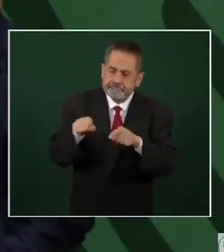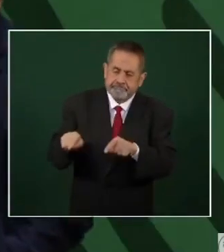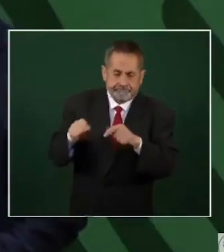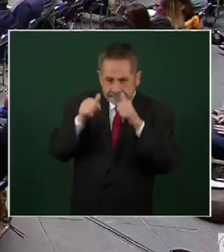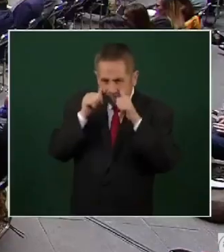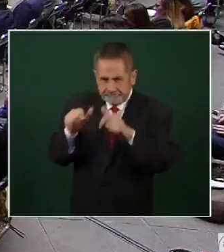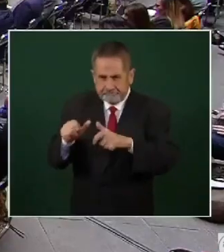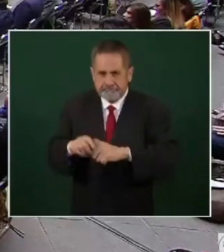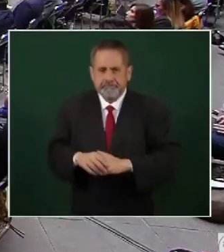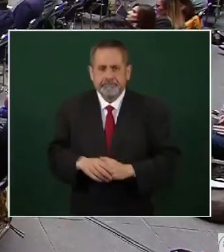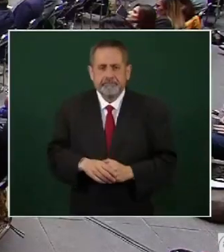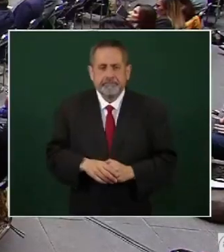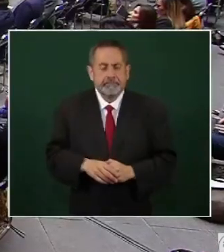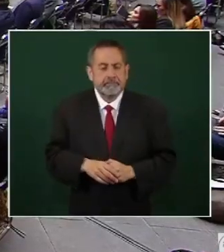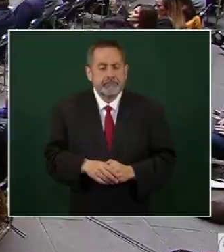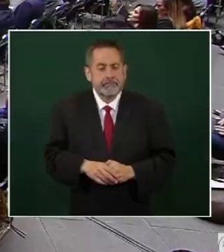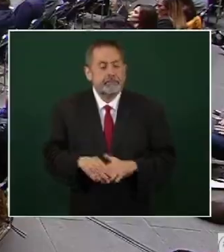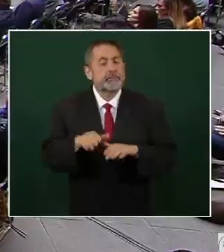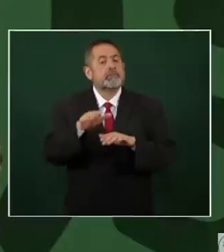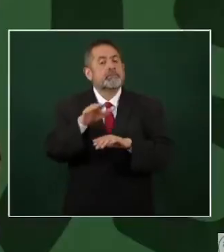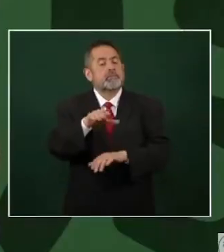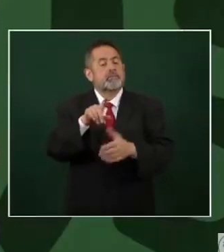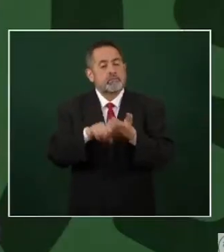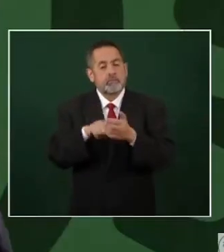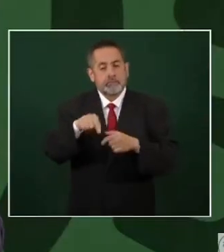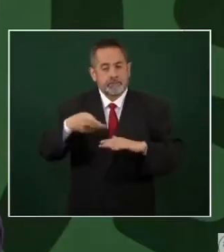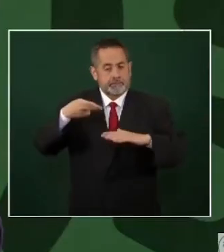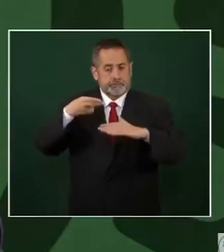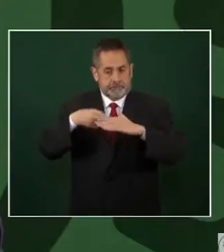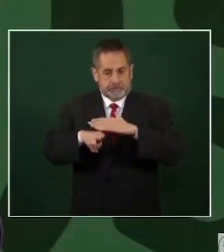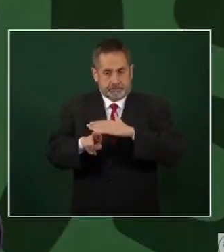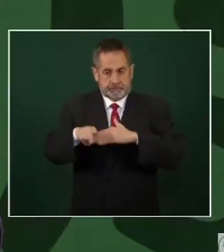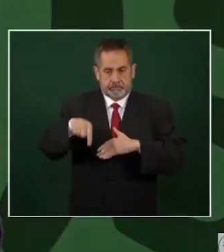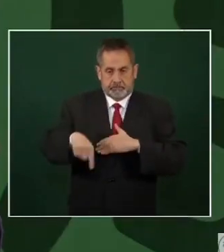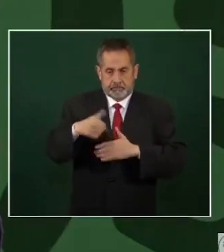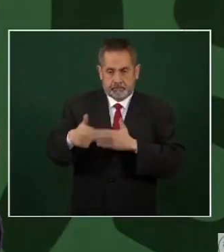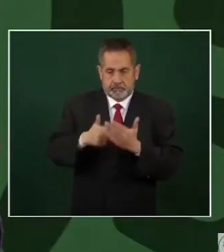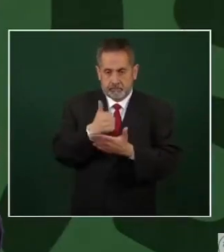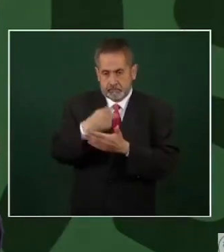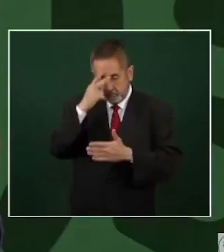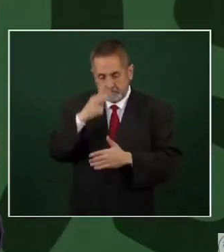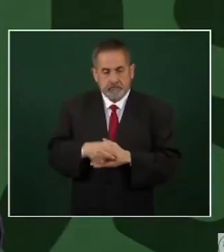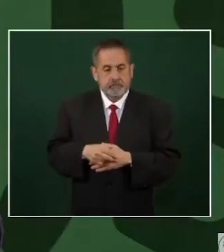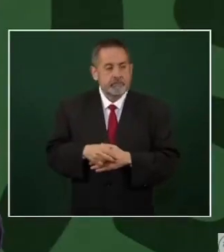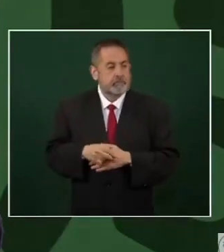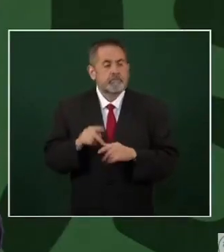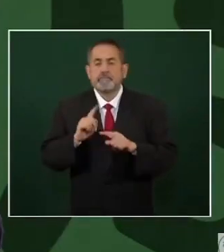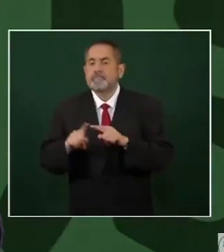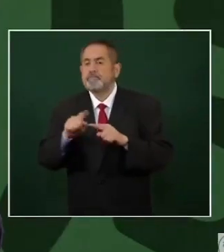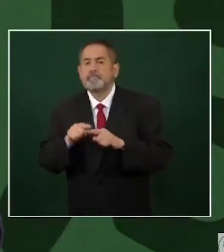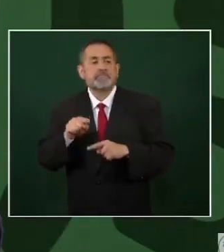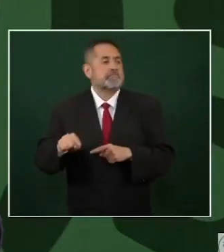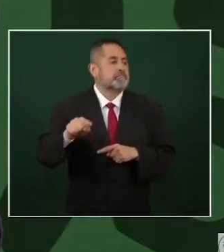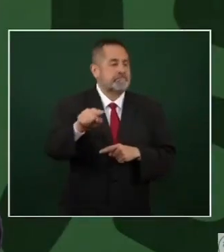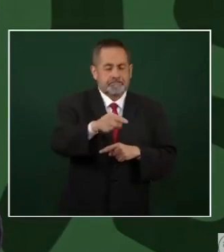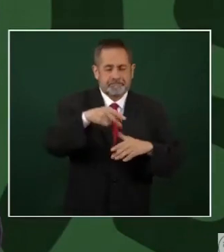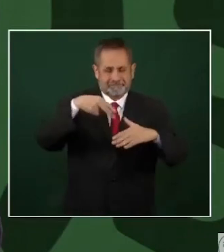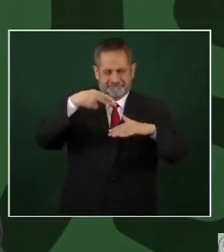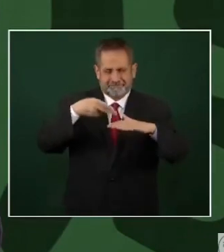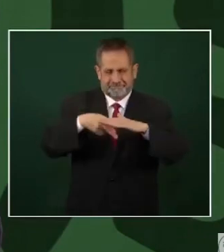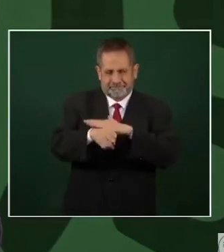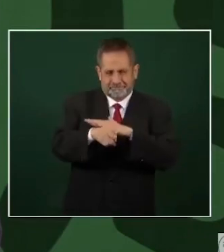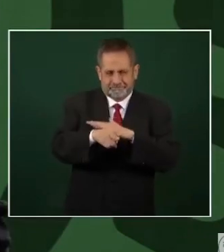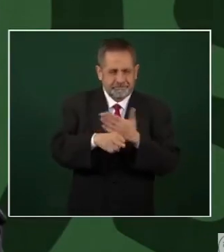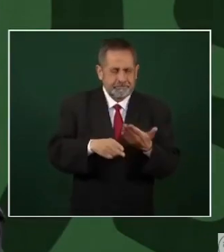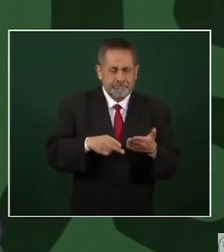personal. Sobre la parte del metro, bueno, tenemos en todas las estaciones del